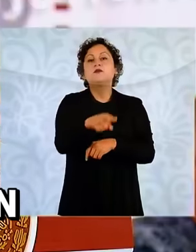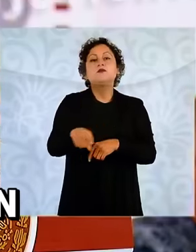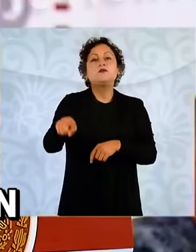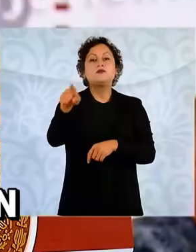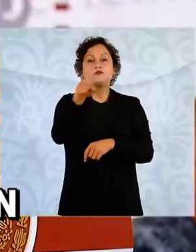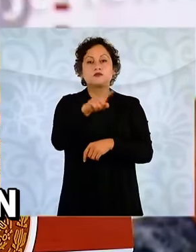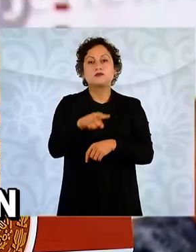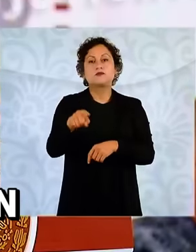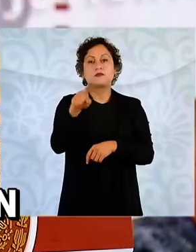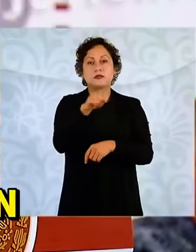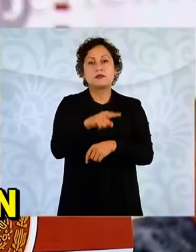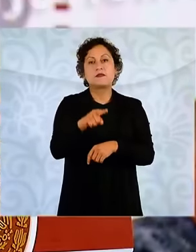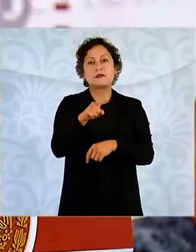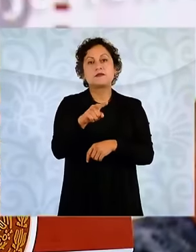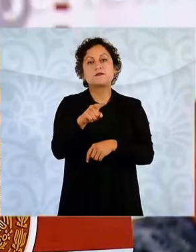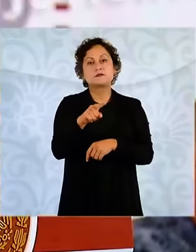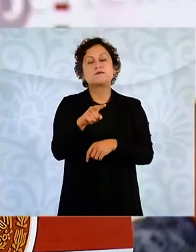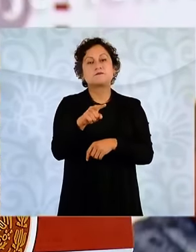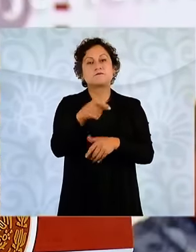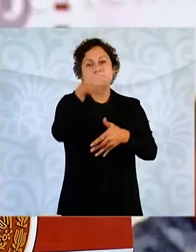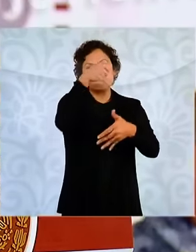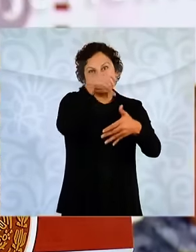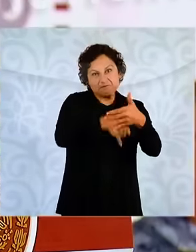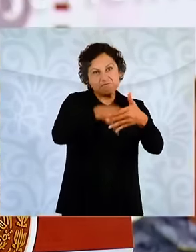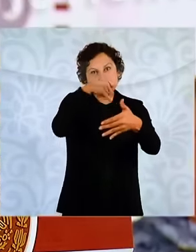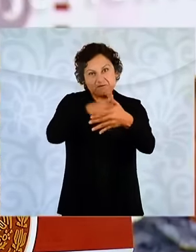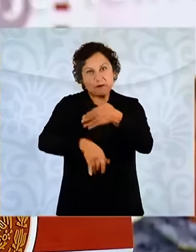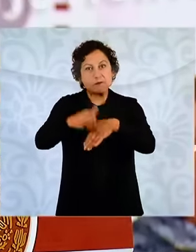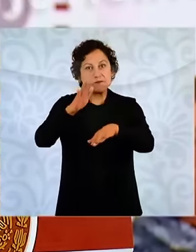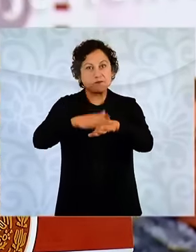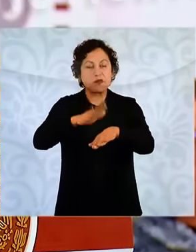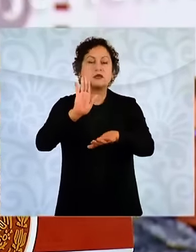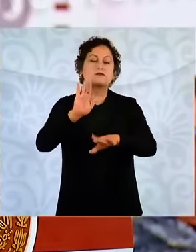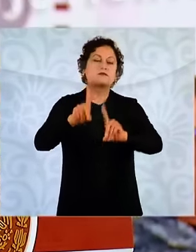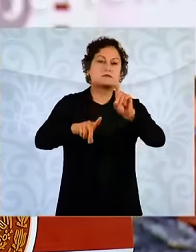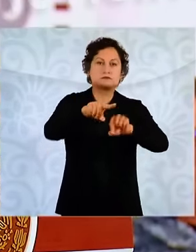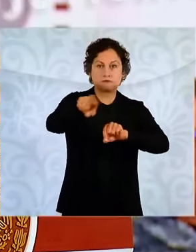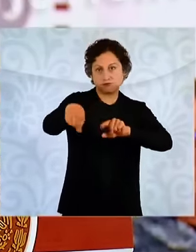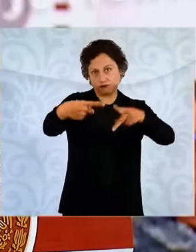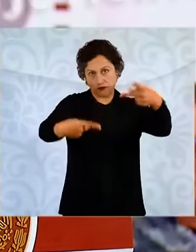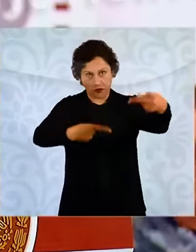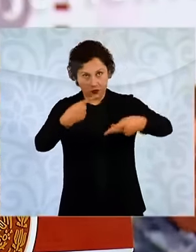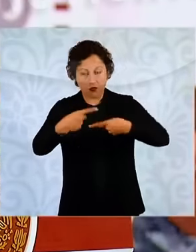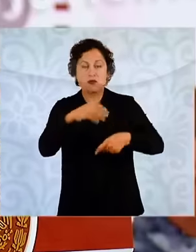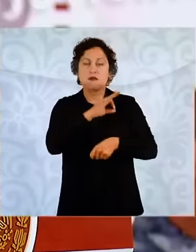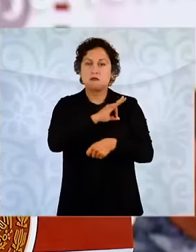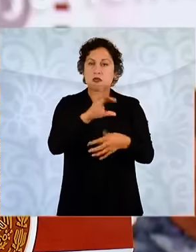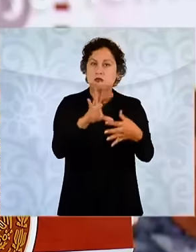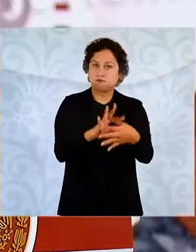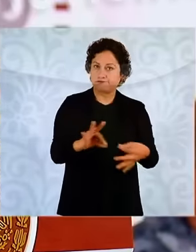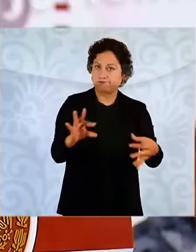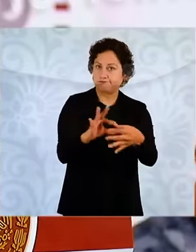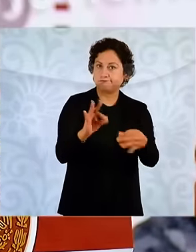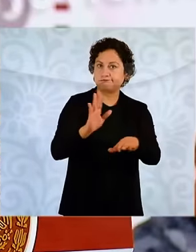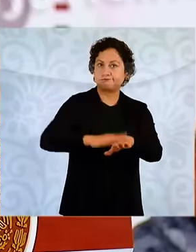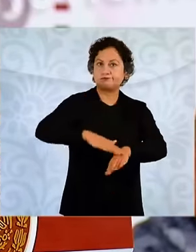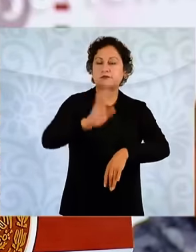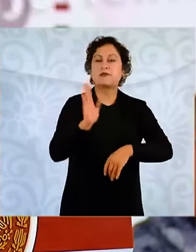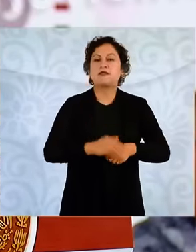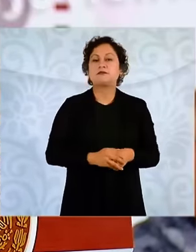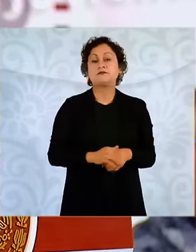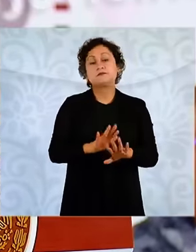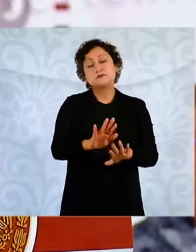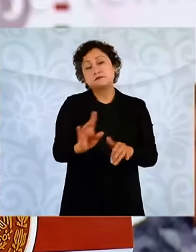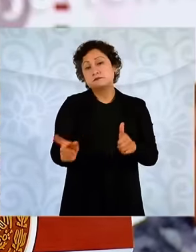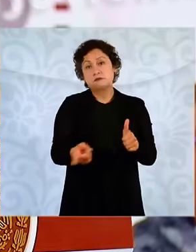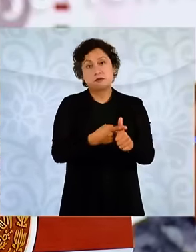podamos explicar con más detalle de acuerdo a las preguntas que nos hagan. Lo primero que es muy